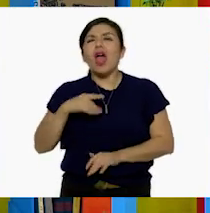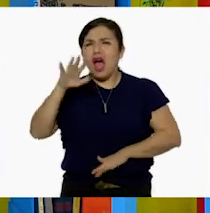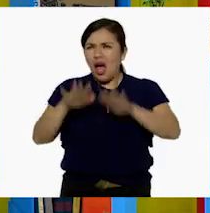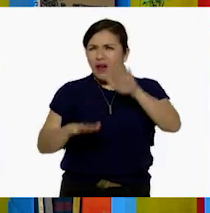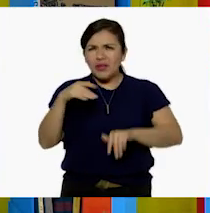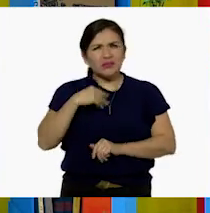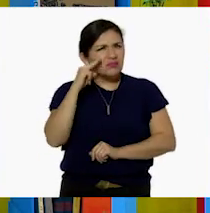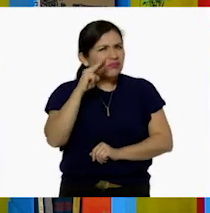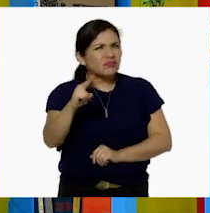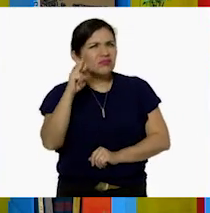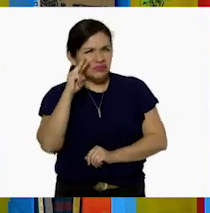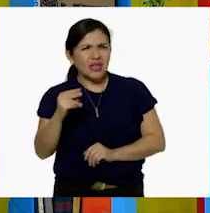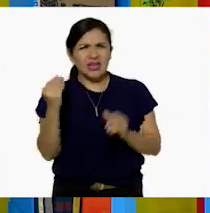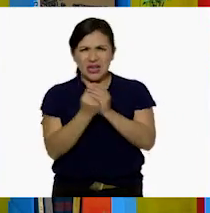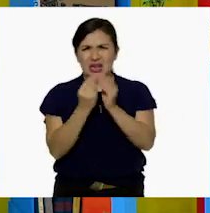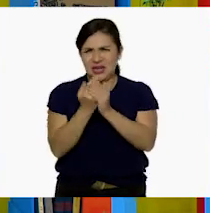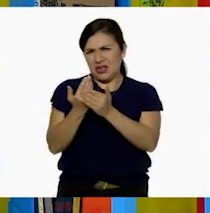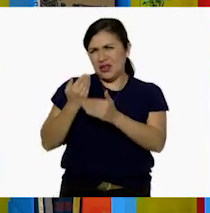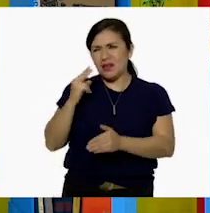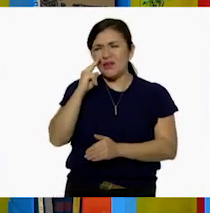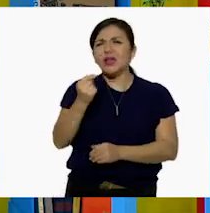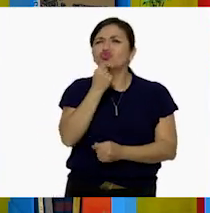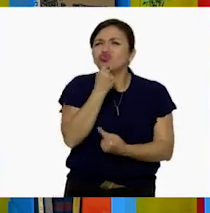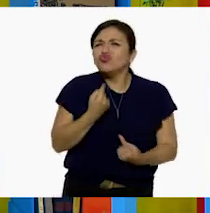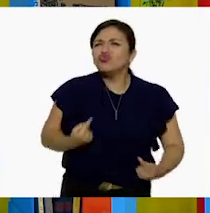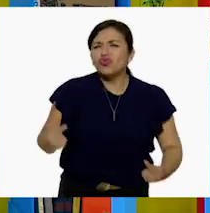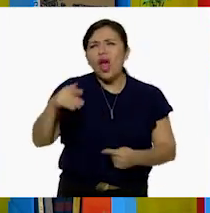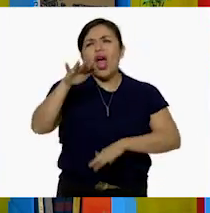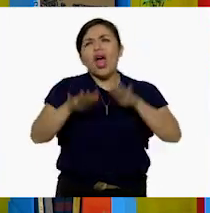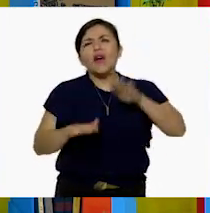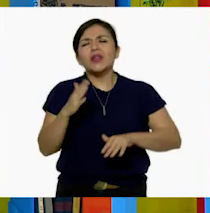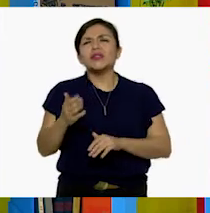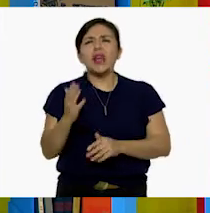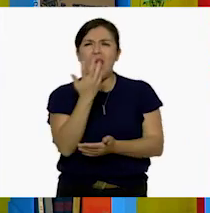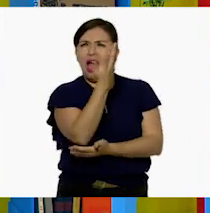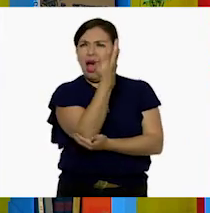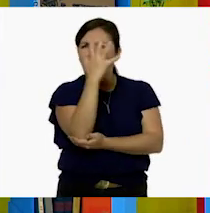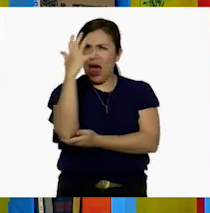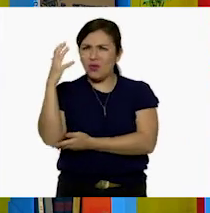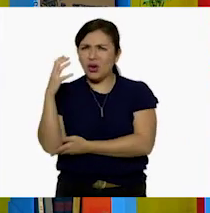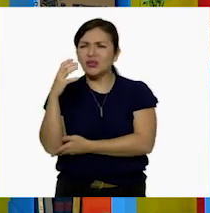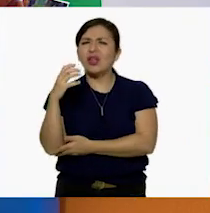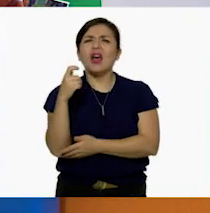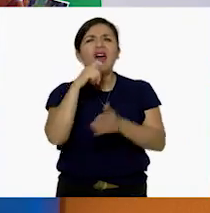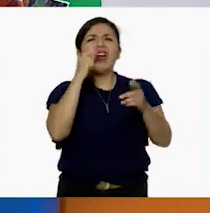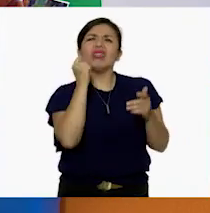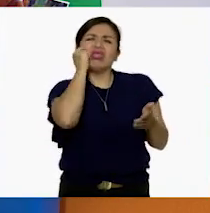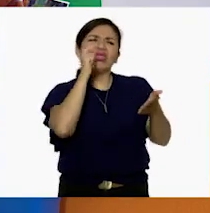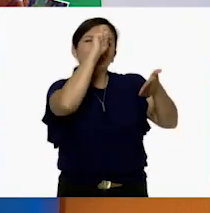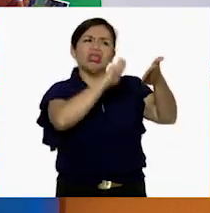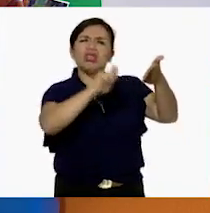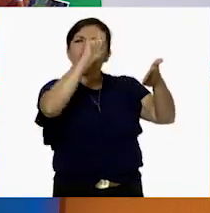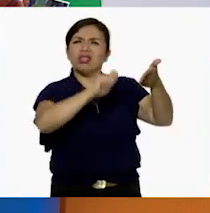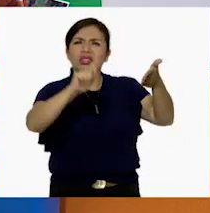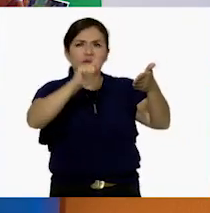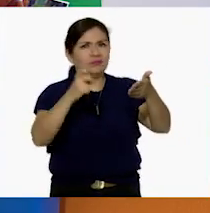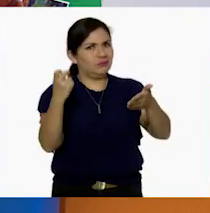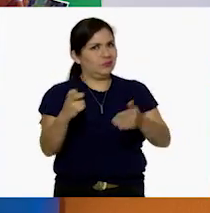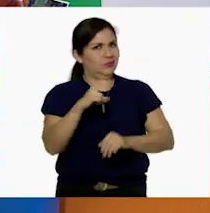algunas ocasiones, y en una clase lo revisamos, que los niños a veces acostumbraban, o las personas, a rayar los árboles. No hay que hacerlo. Les